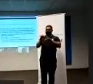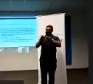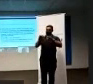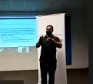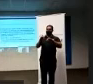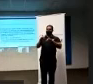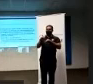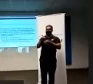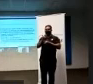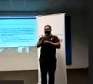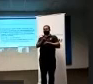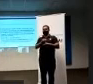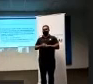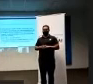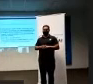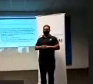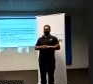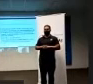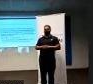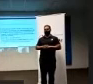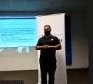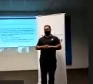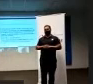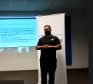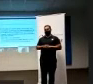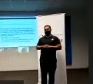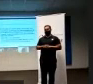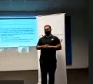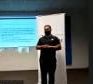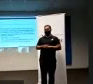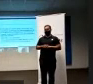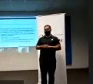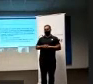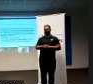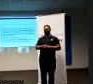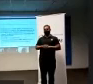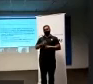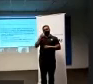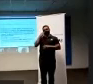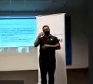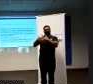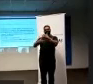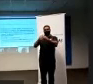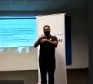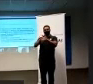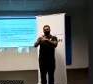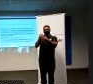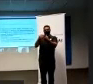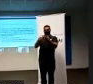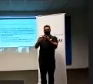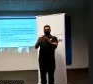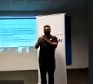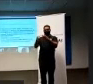meses. Estas recomendaciones pueden cambiar en base a las evidencias que vayan surgiendo. Siguiente.